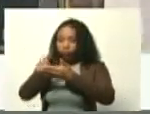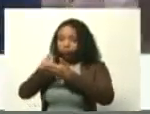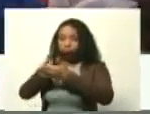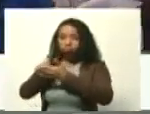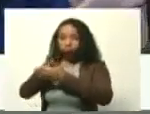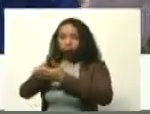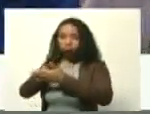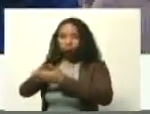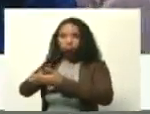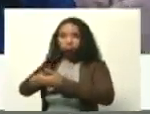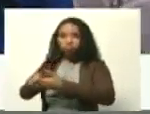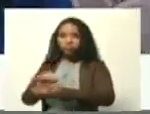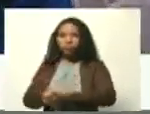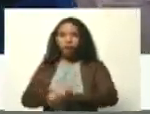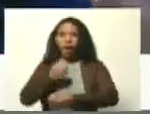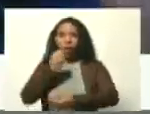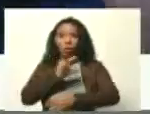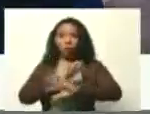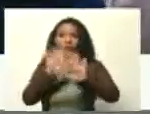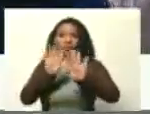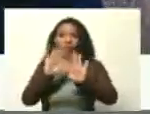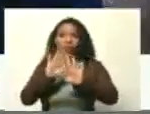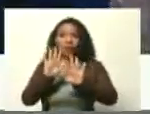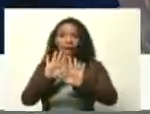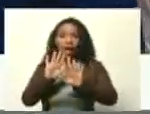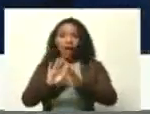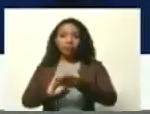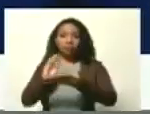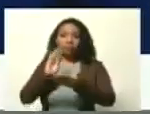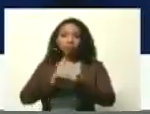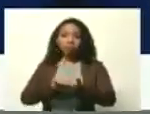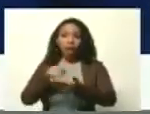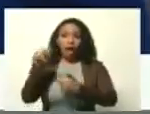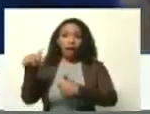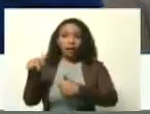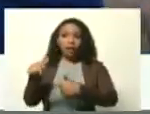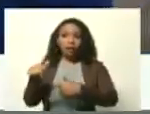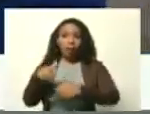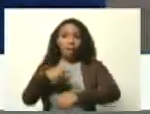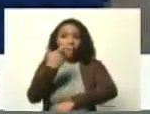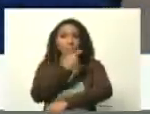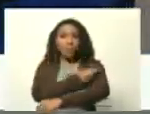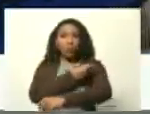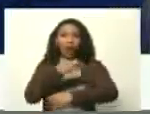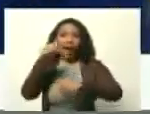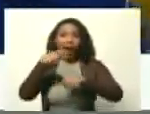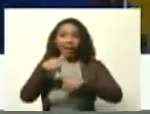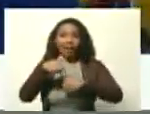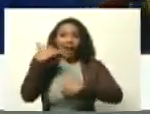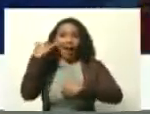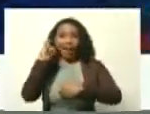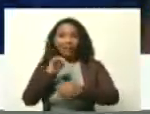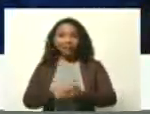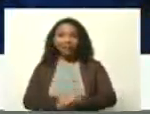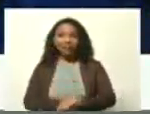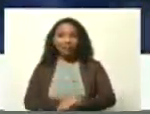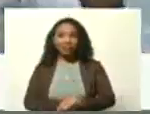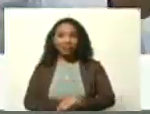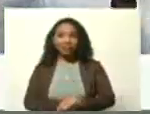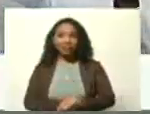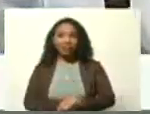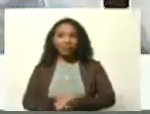vacuna y bueno, estamos ya en puesto de vacunación. Aquí está